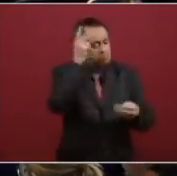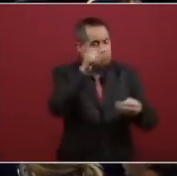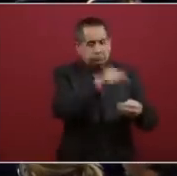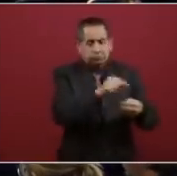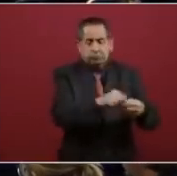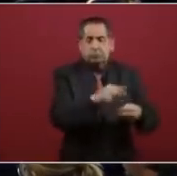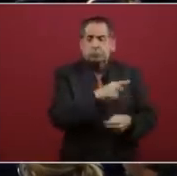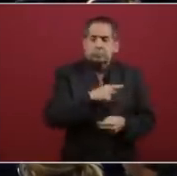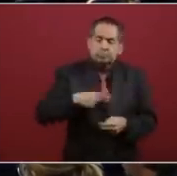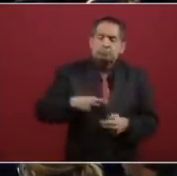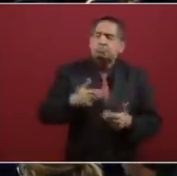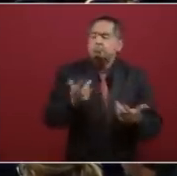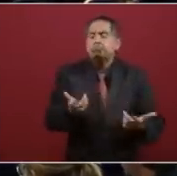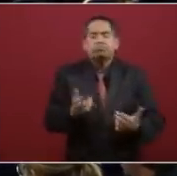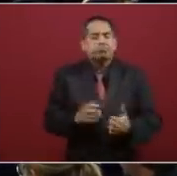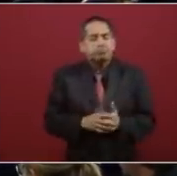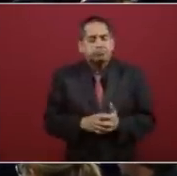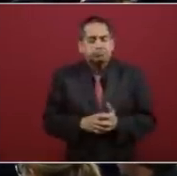tienen que